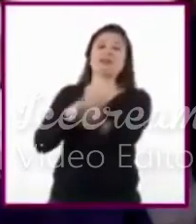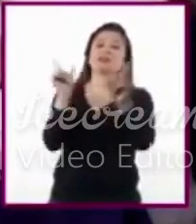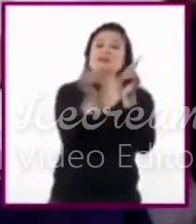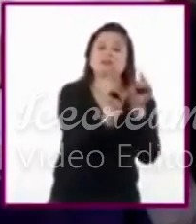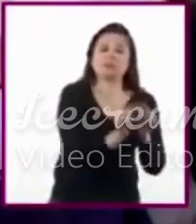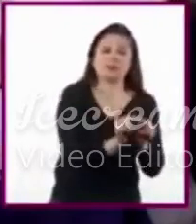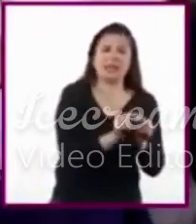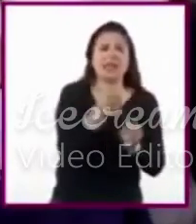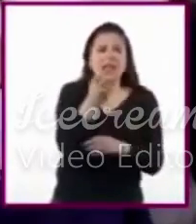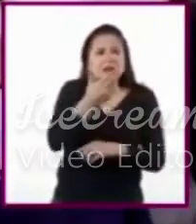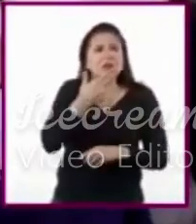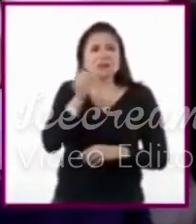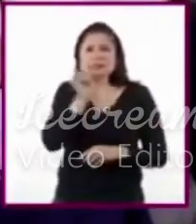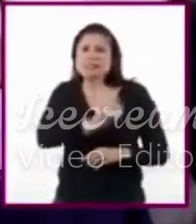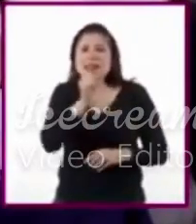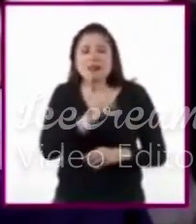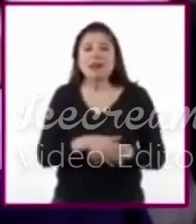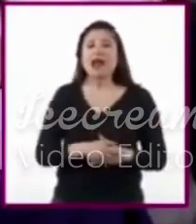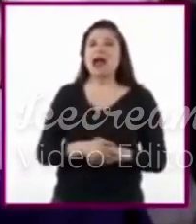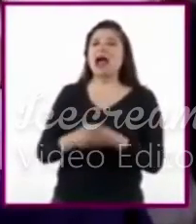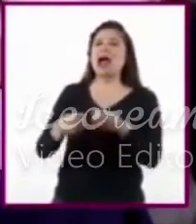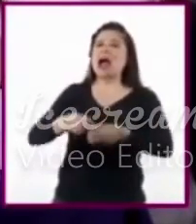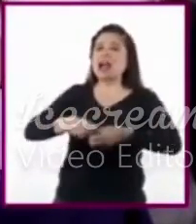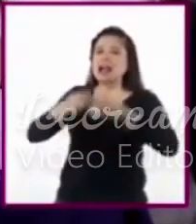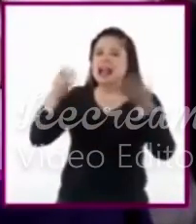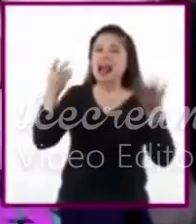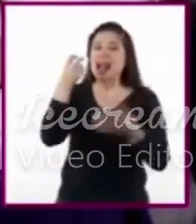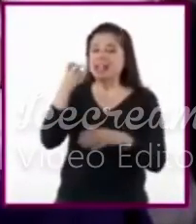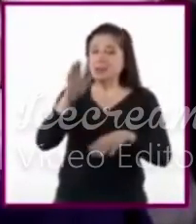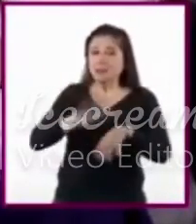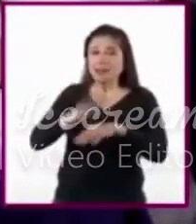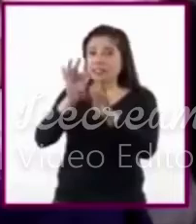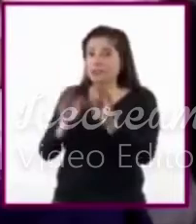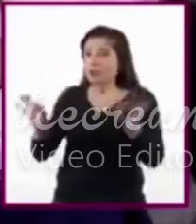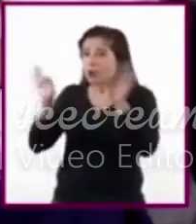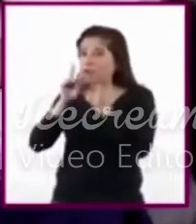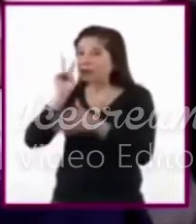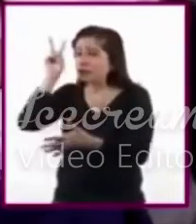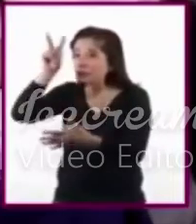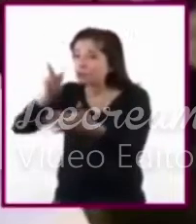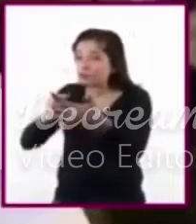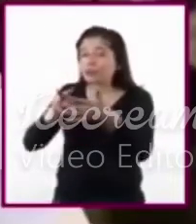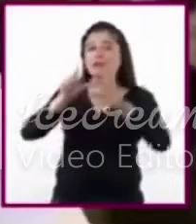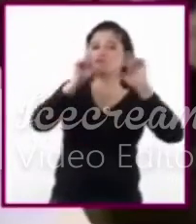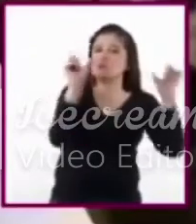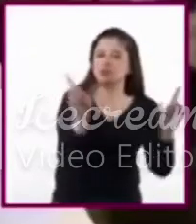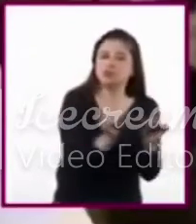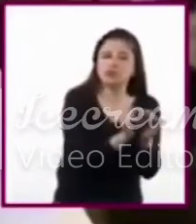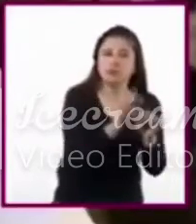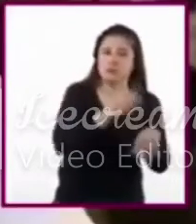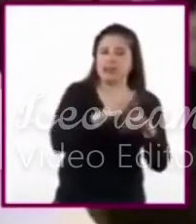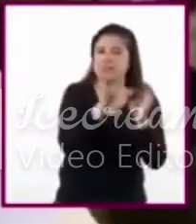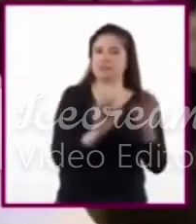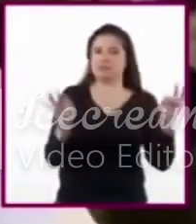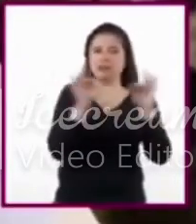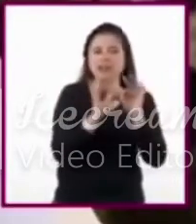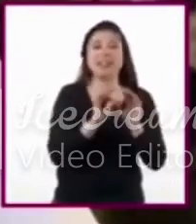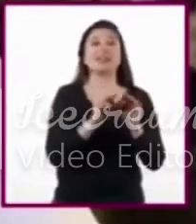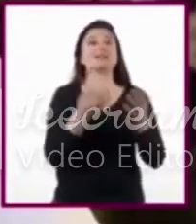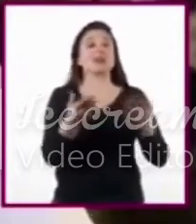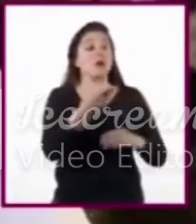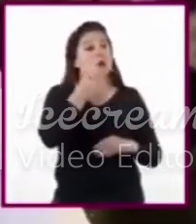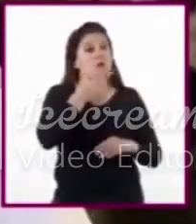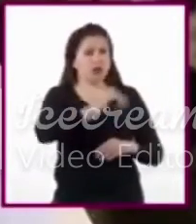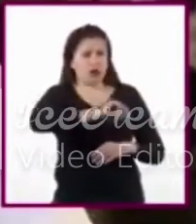Ah, claro, son las ideas más importantes de lo que hemos leído, o incluso de lo que ha sucedido. Y además, se usa también para